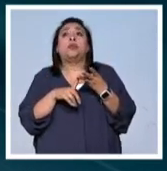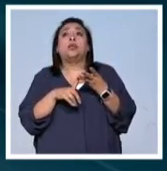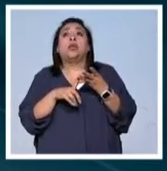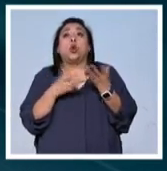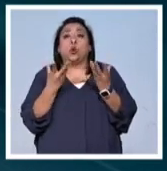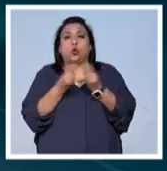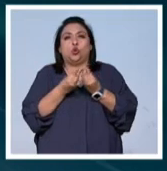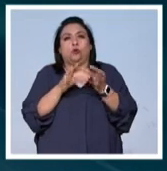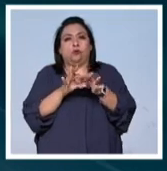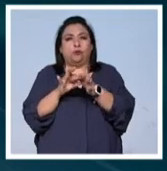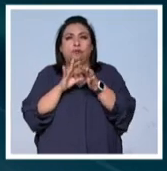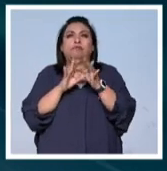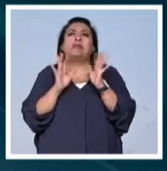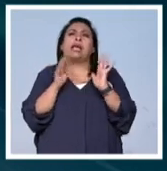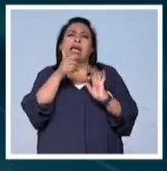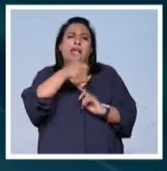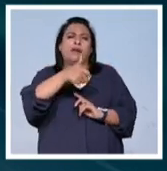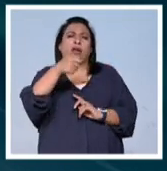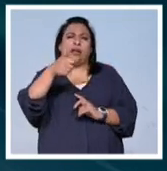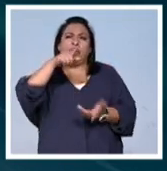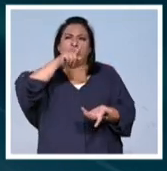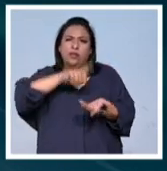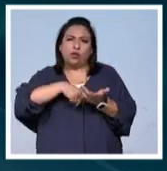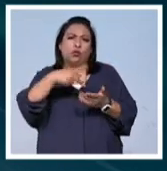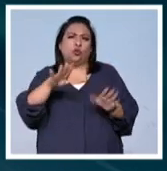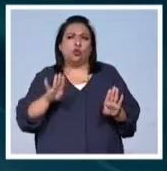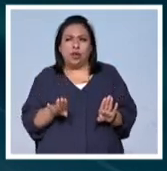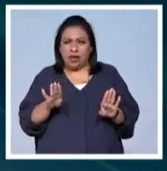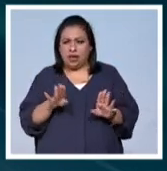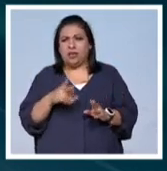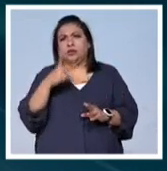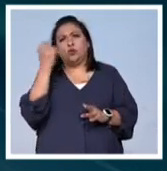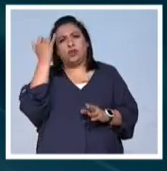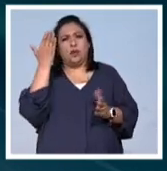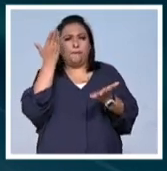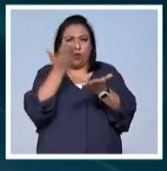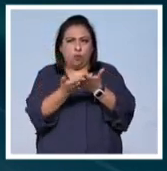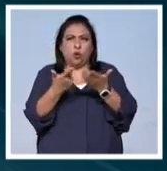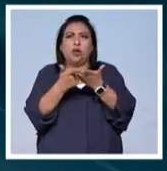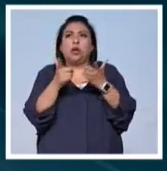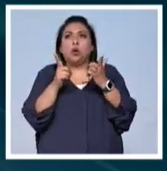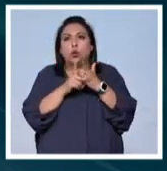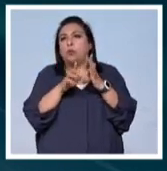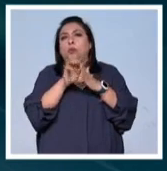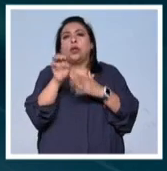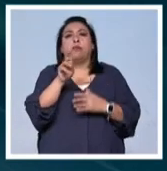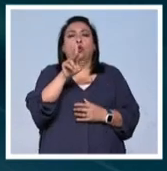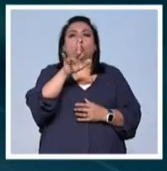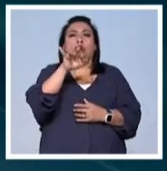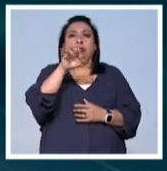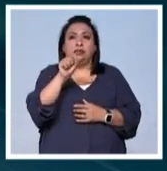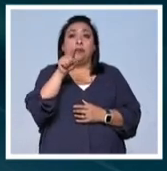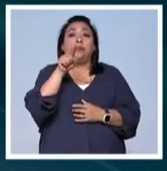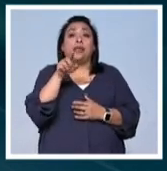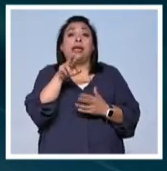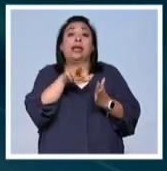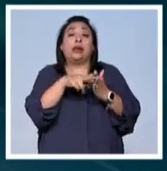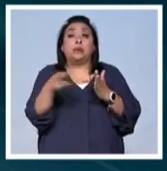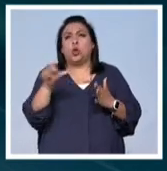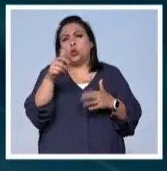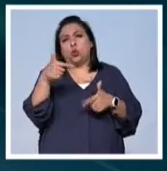juntos se unieron Aunque cada uno dentro de su Estilo dentro de sus propuestas en en grupos como Ulises que fue una revista